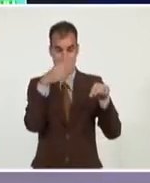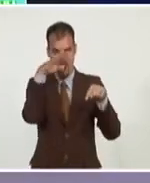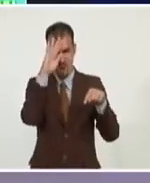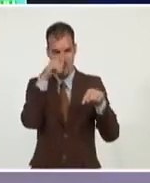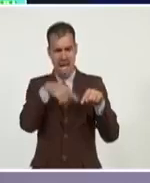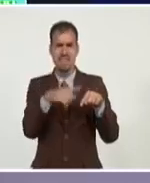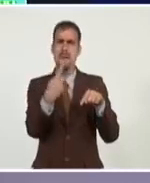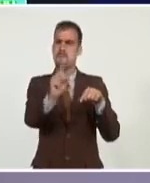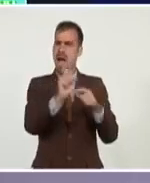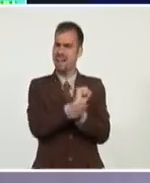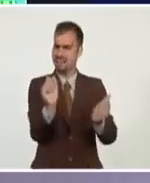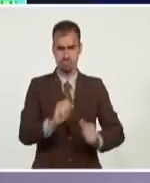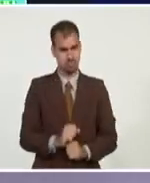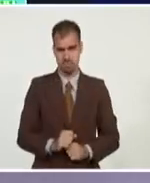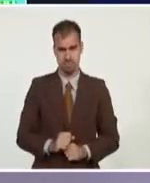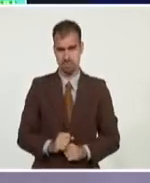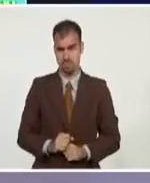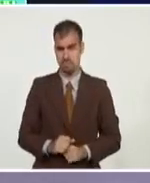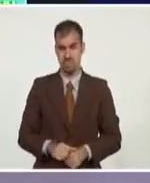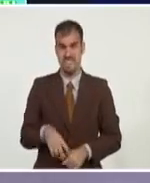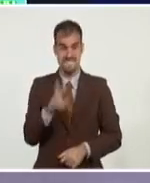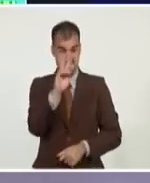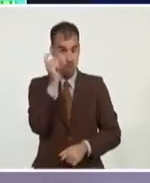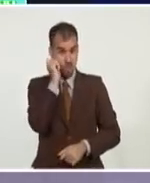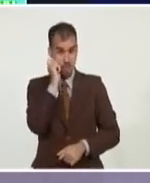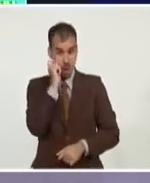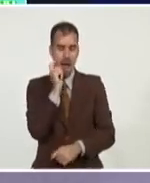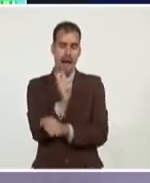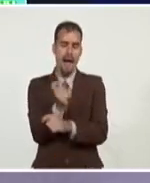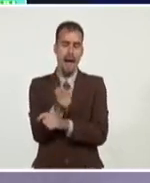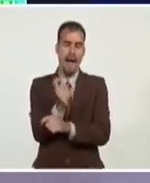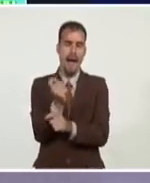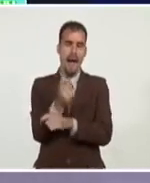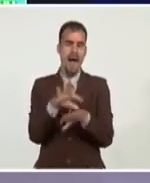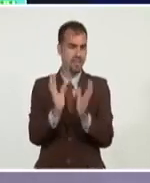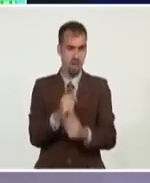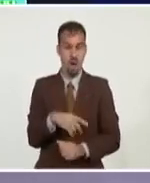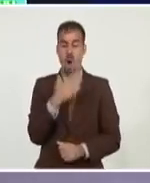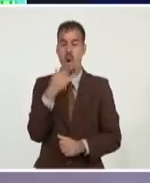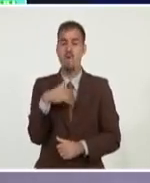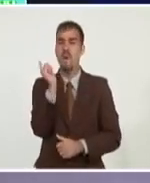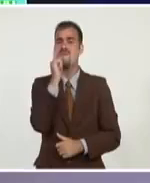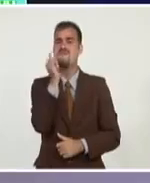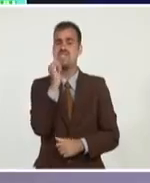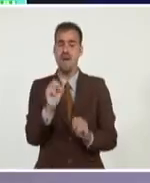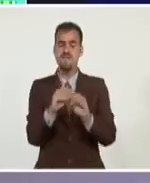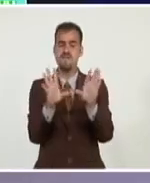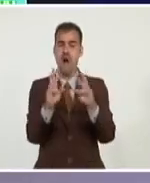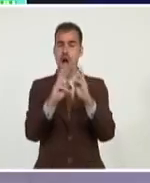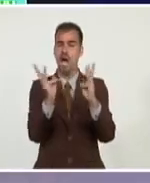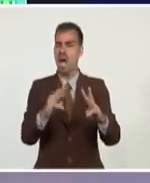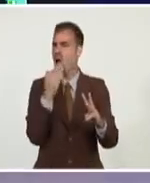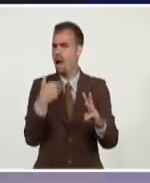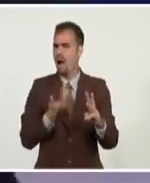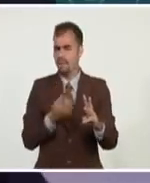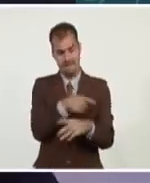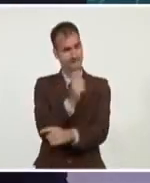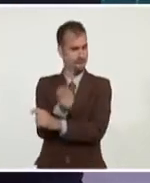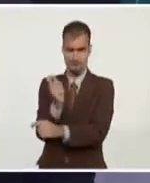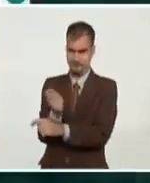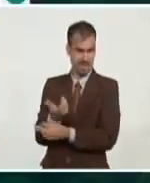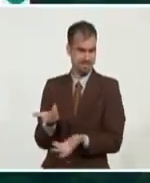cómo grabar un video para las redes sociales. Esos que ellos quieren que parezcan tan espontáneos, tan sinceros. Escuchen conmigo.